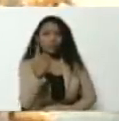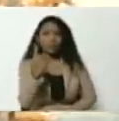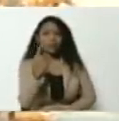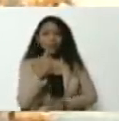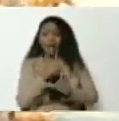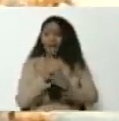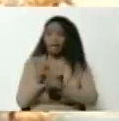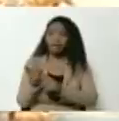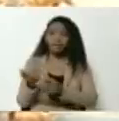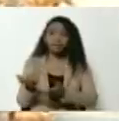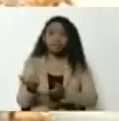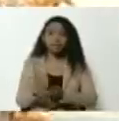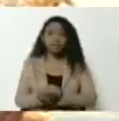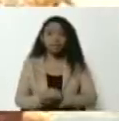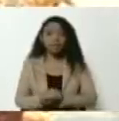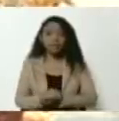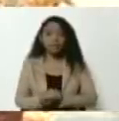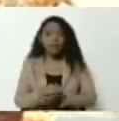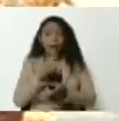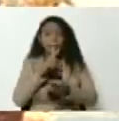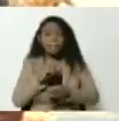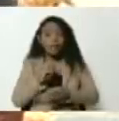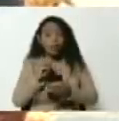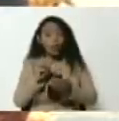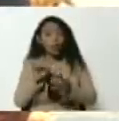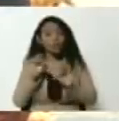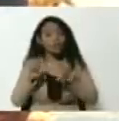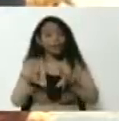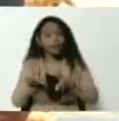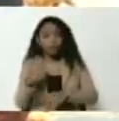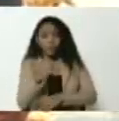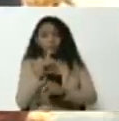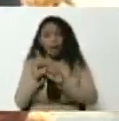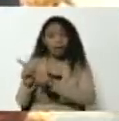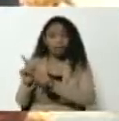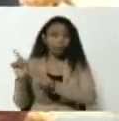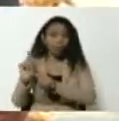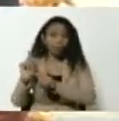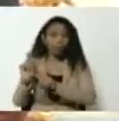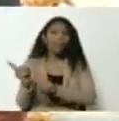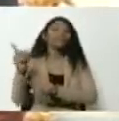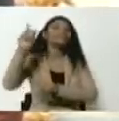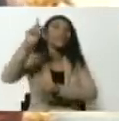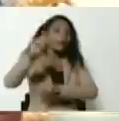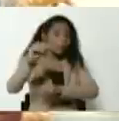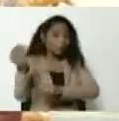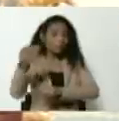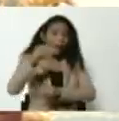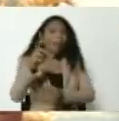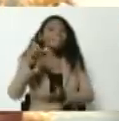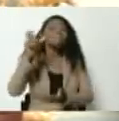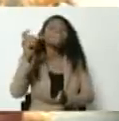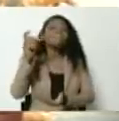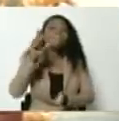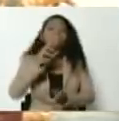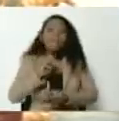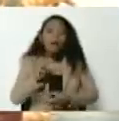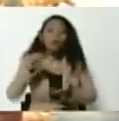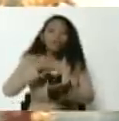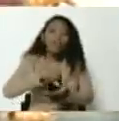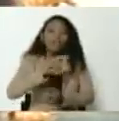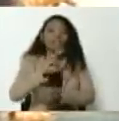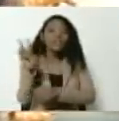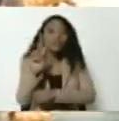de el Banco de Inglaterra. También resulta que el Banco Central de Venezuela